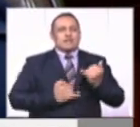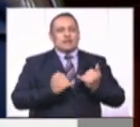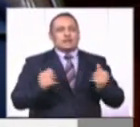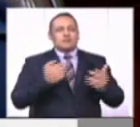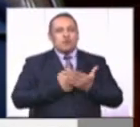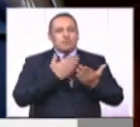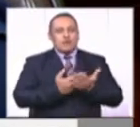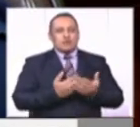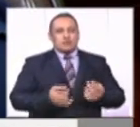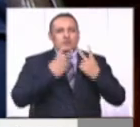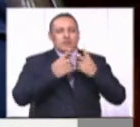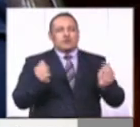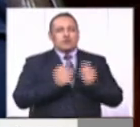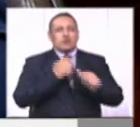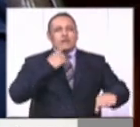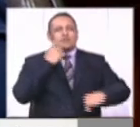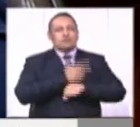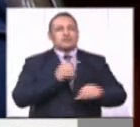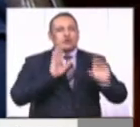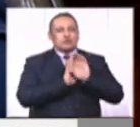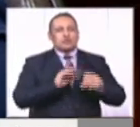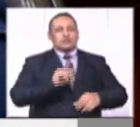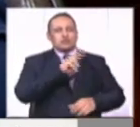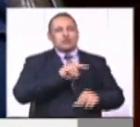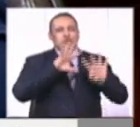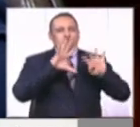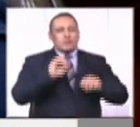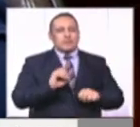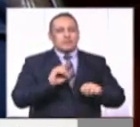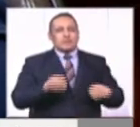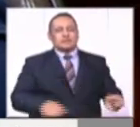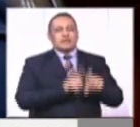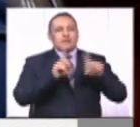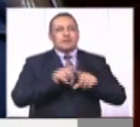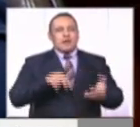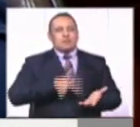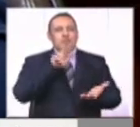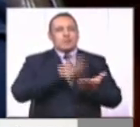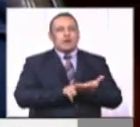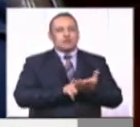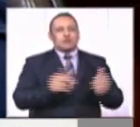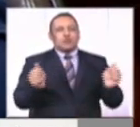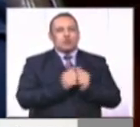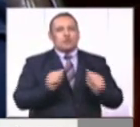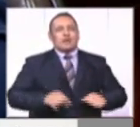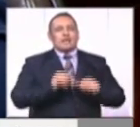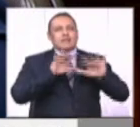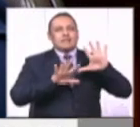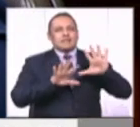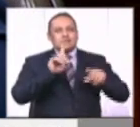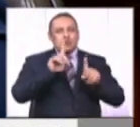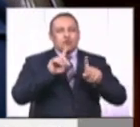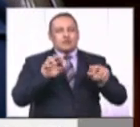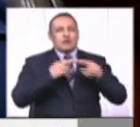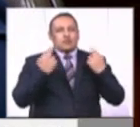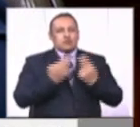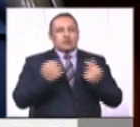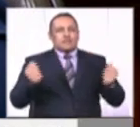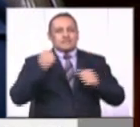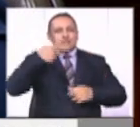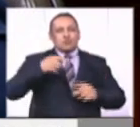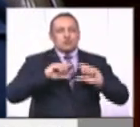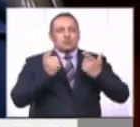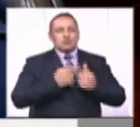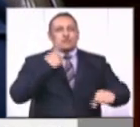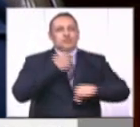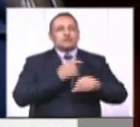recaído en la denuncia constitucional 290 fue aprobado en la decim primera sesión ordinaria de la subcomisión